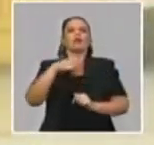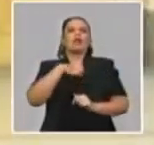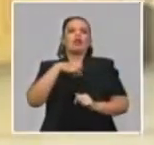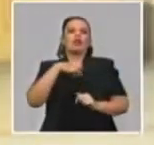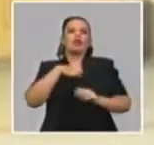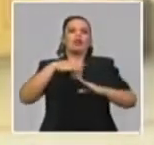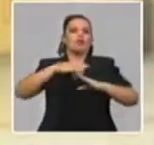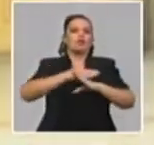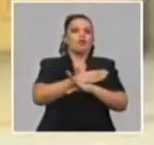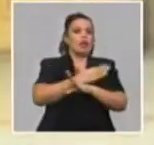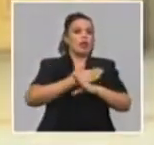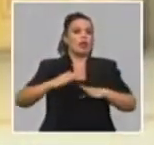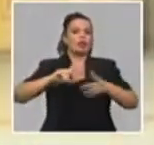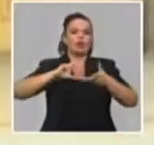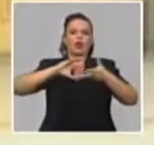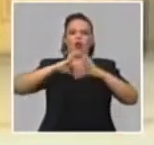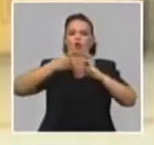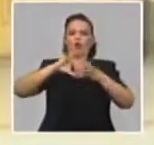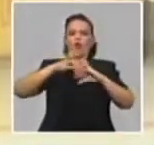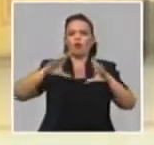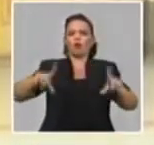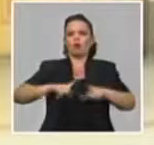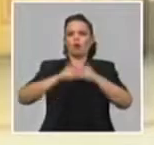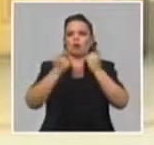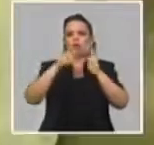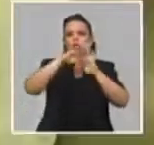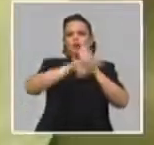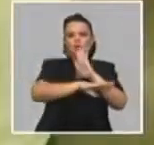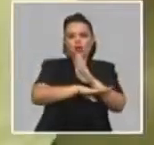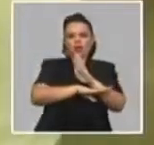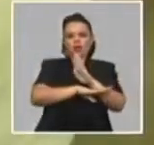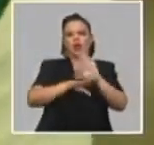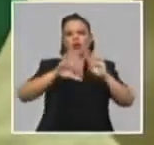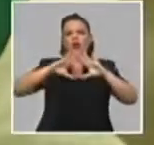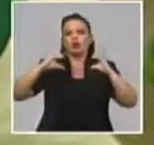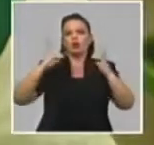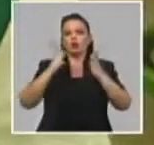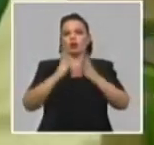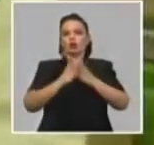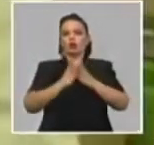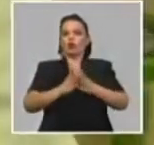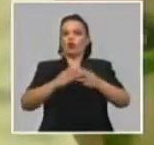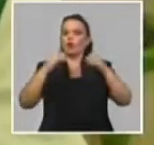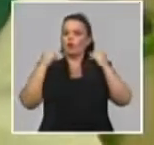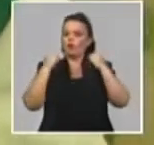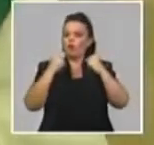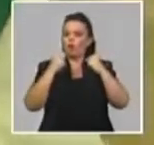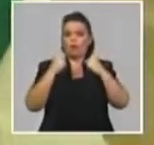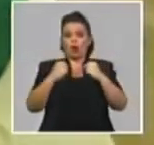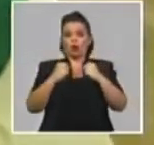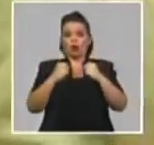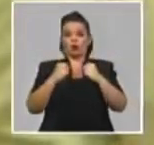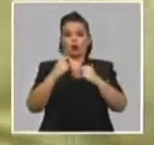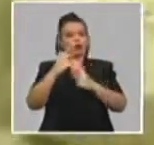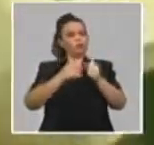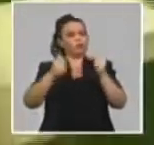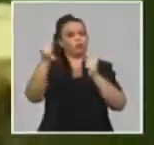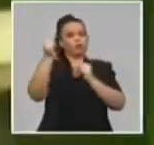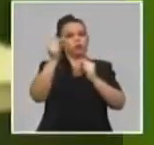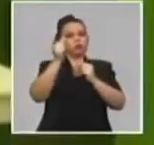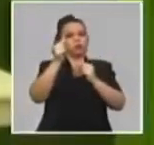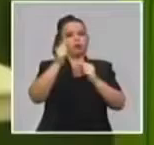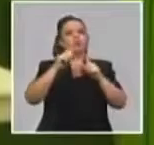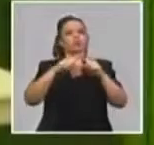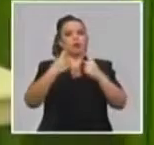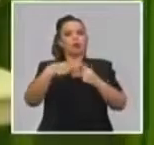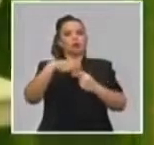de manera diferenciada un protocolo de manejo, un protocolo de actuación ya más reforzado y que incluye el uso